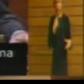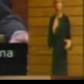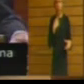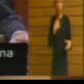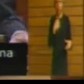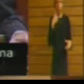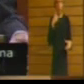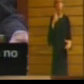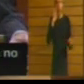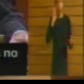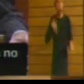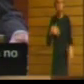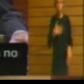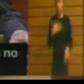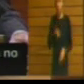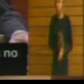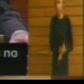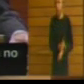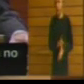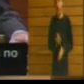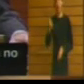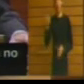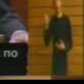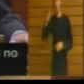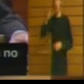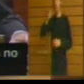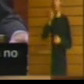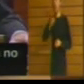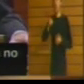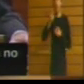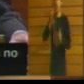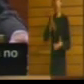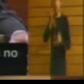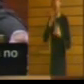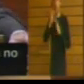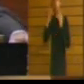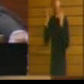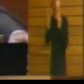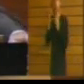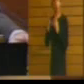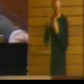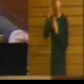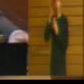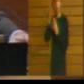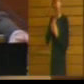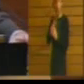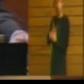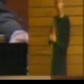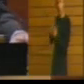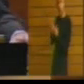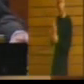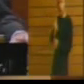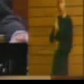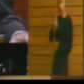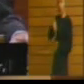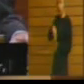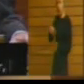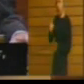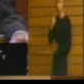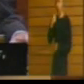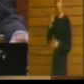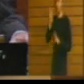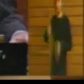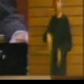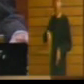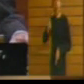asimilar, algo que tuvo que venir el dictamen del Consejo de Navarra a decir, tras una petición de Unión del Pueblo Navarro, y ratificar lo que